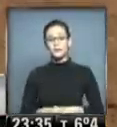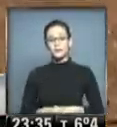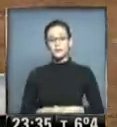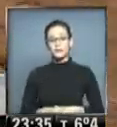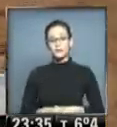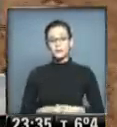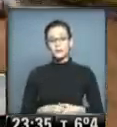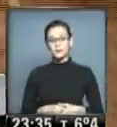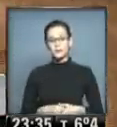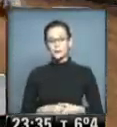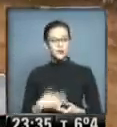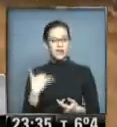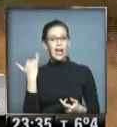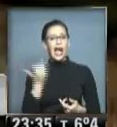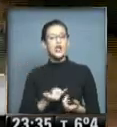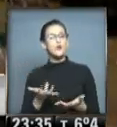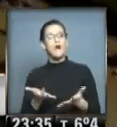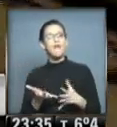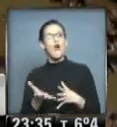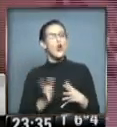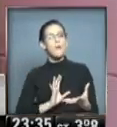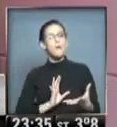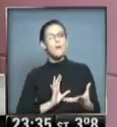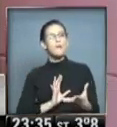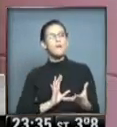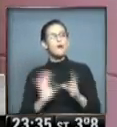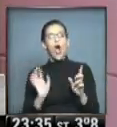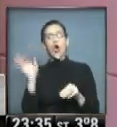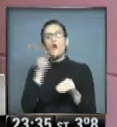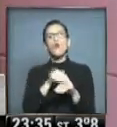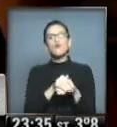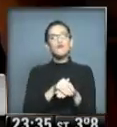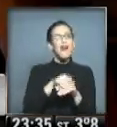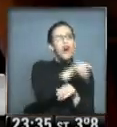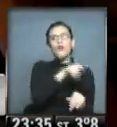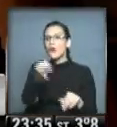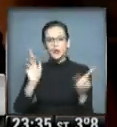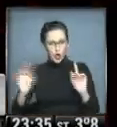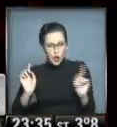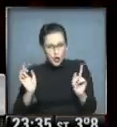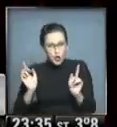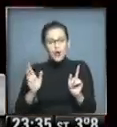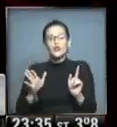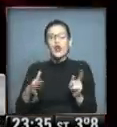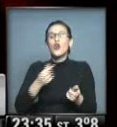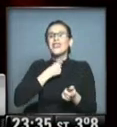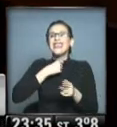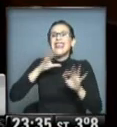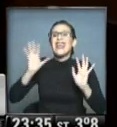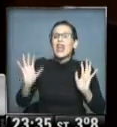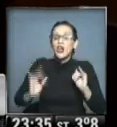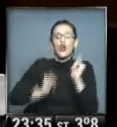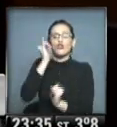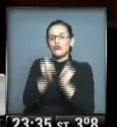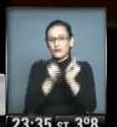grado de hipocresía, pero tampoco le echo la culpa de todo. Entonces, bueno, yo trato de